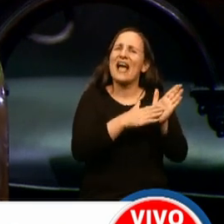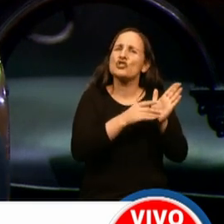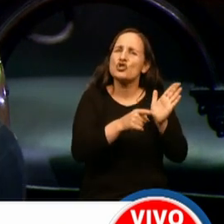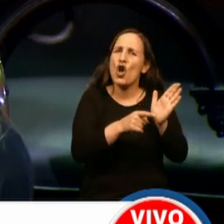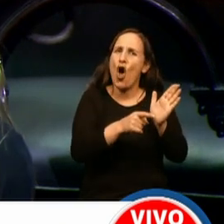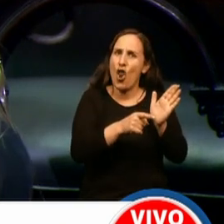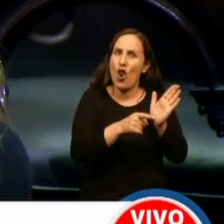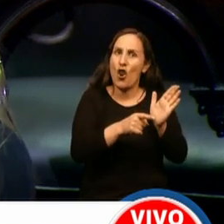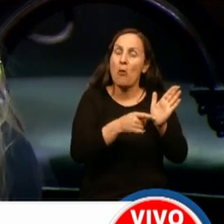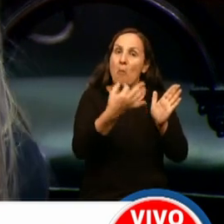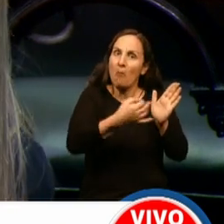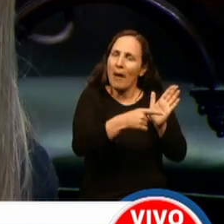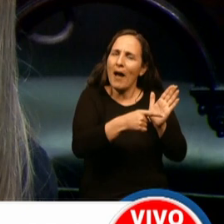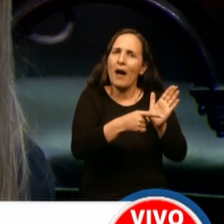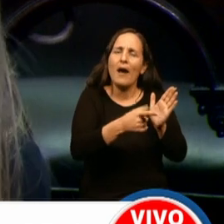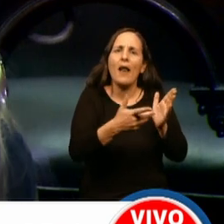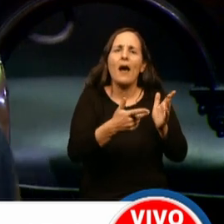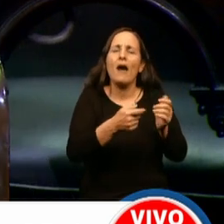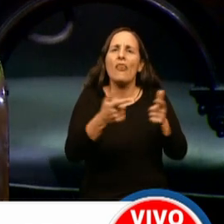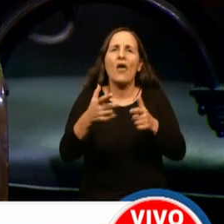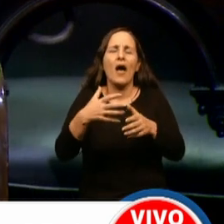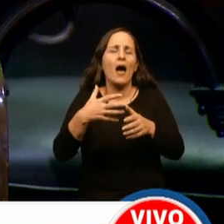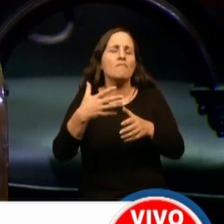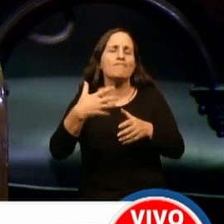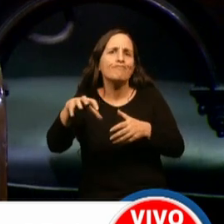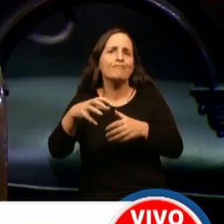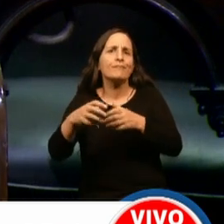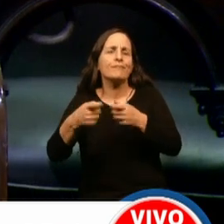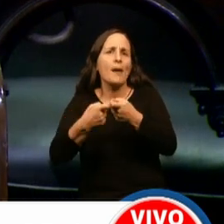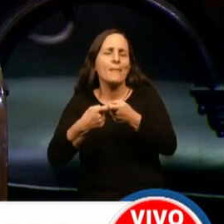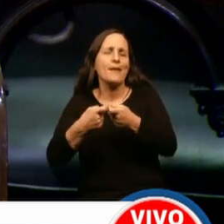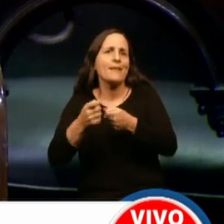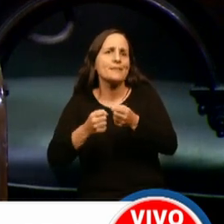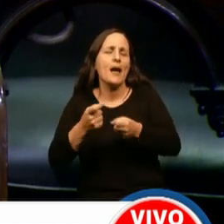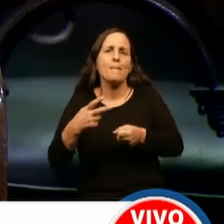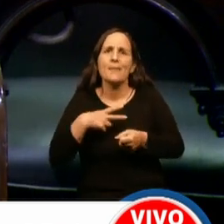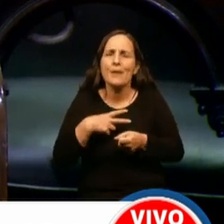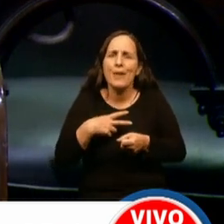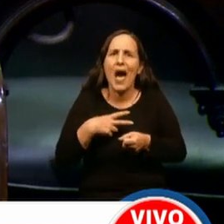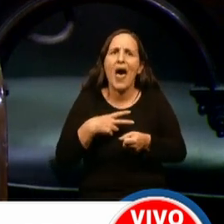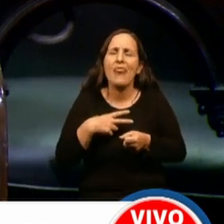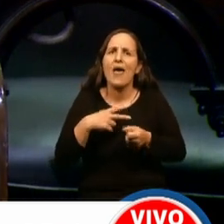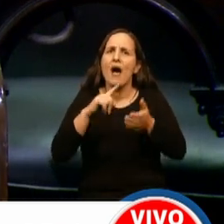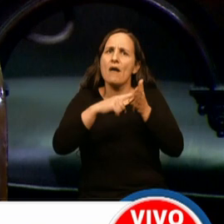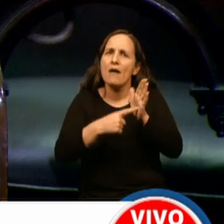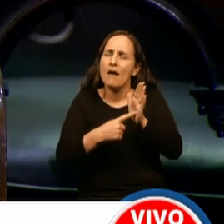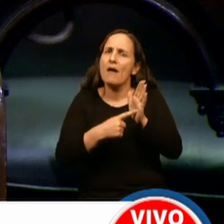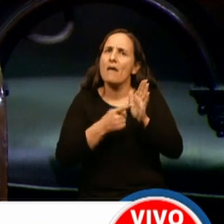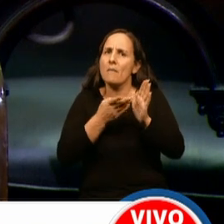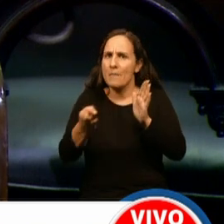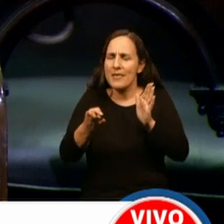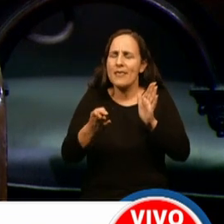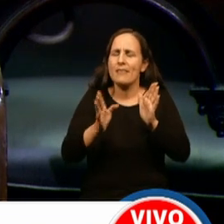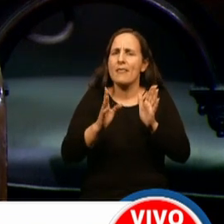positiva genere a cualquier medio privado que cumpla con los requisitos que la ley exige